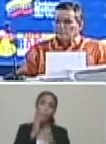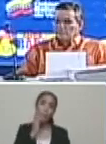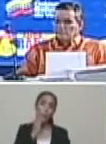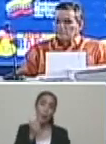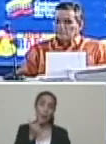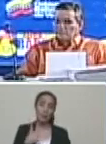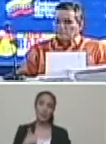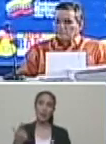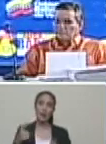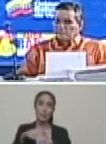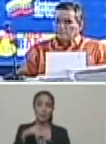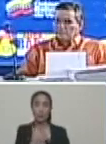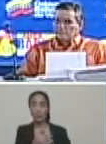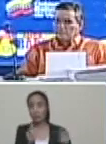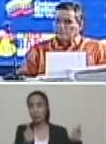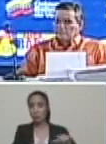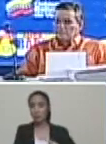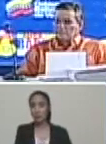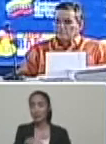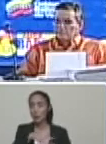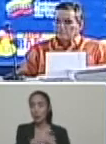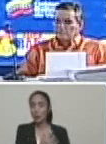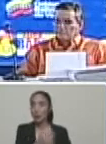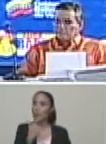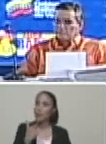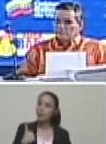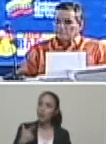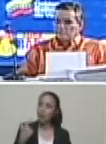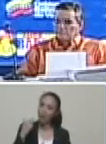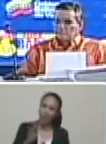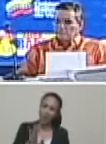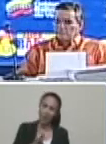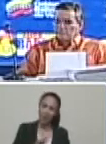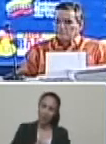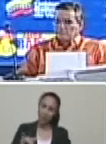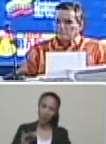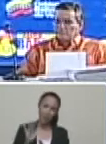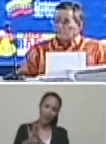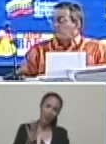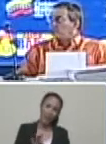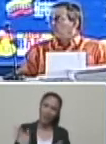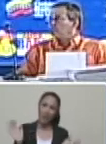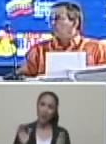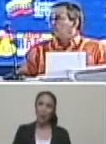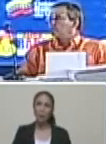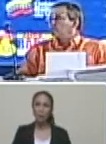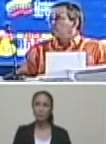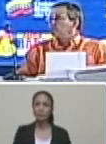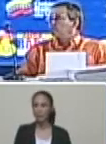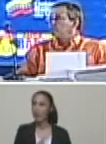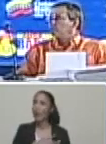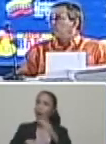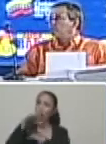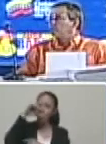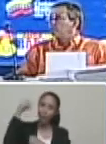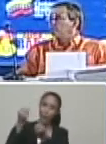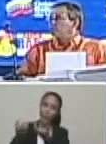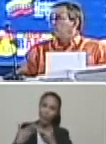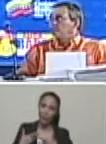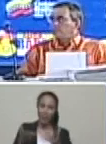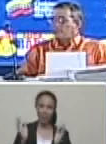a las dificultades más extremas, decía, tranquilo, mijo, tranquilo, hijos, que Dios